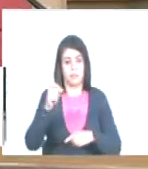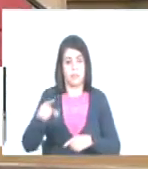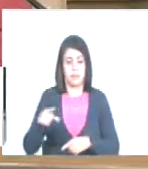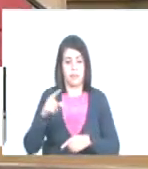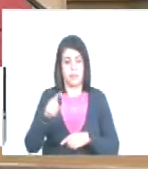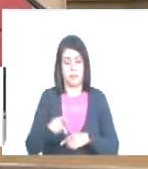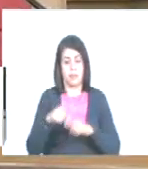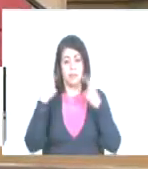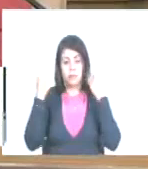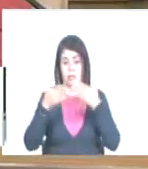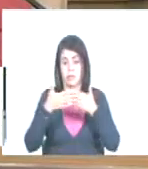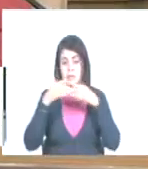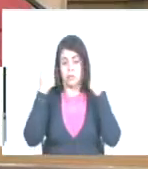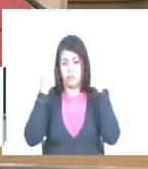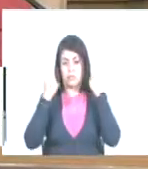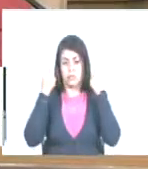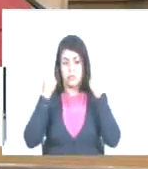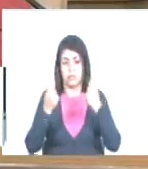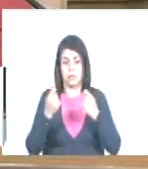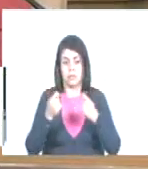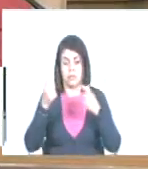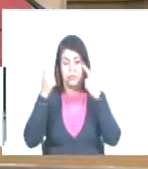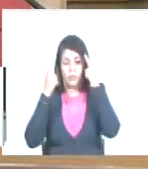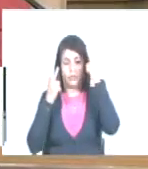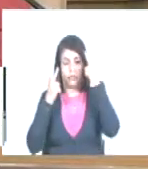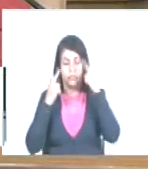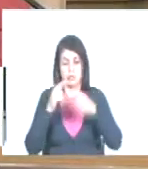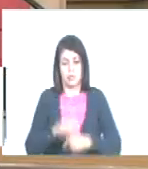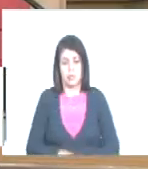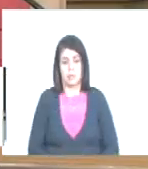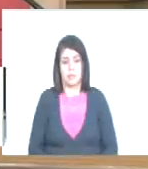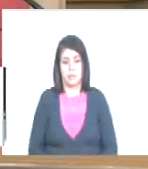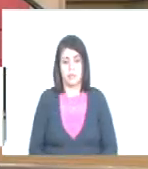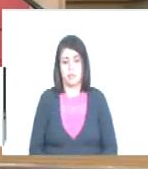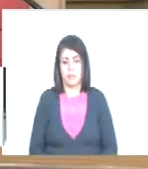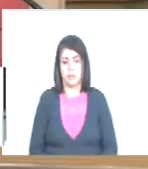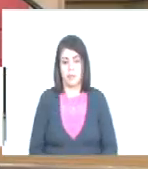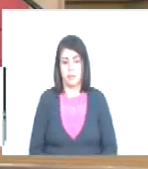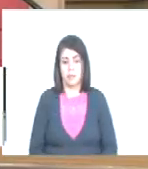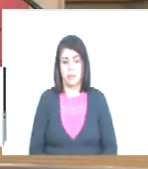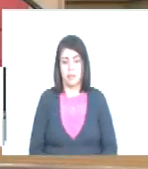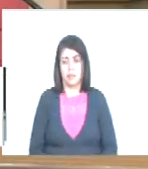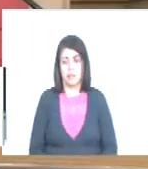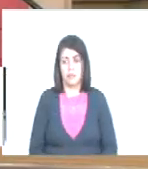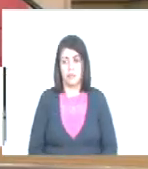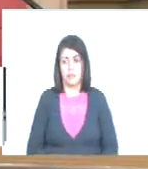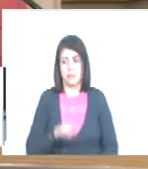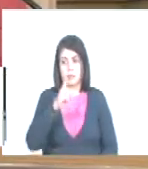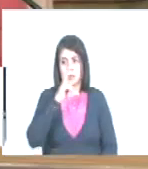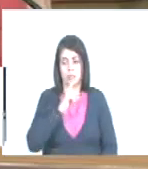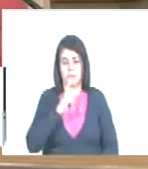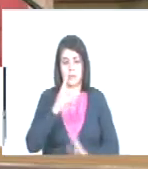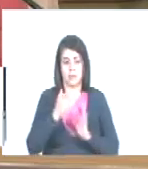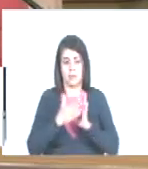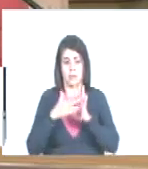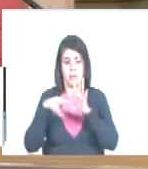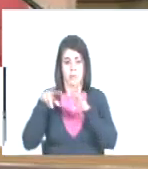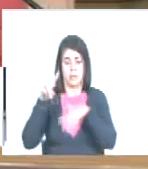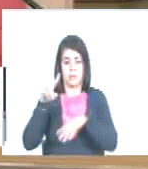de campaña del comandante eterno Hugo Rafael Chávez Frías en el año